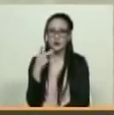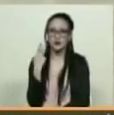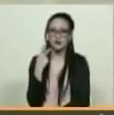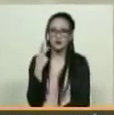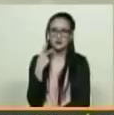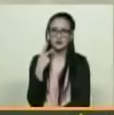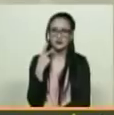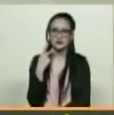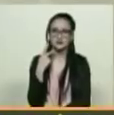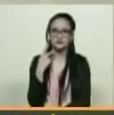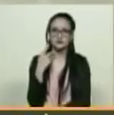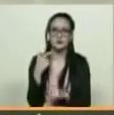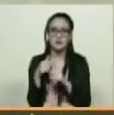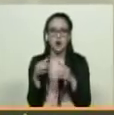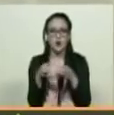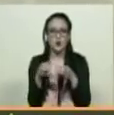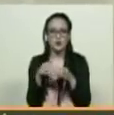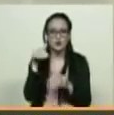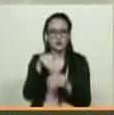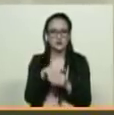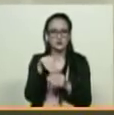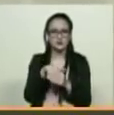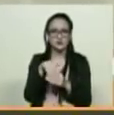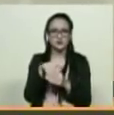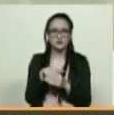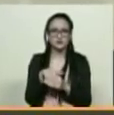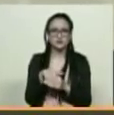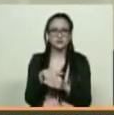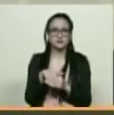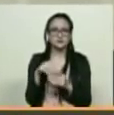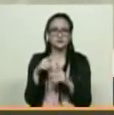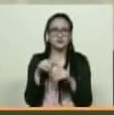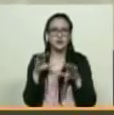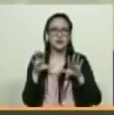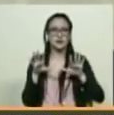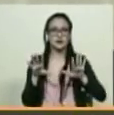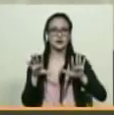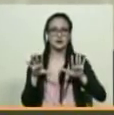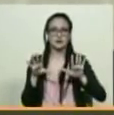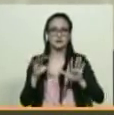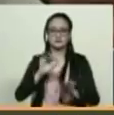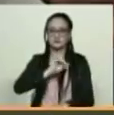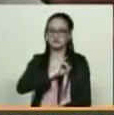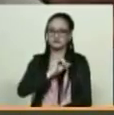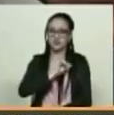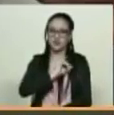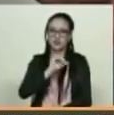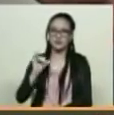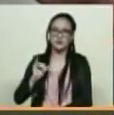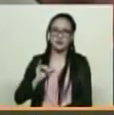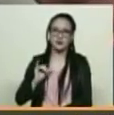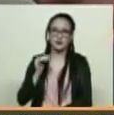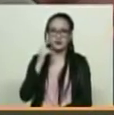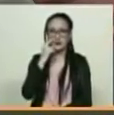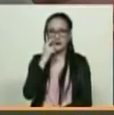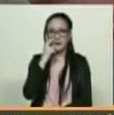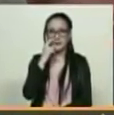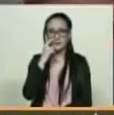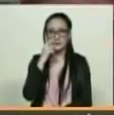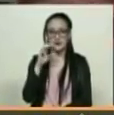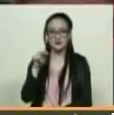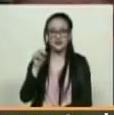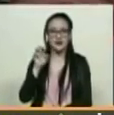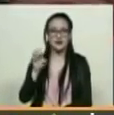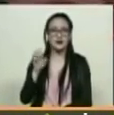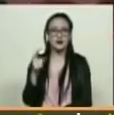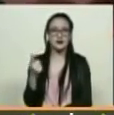políticos, un grupo de electores y electoras y 10 iniciativas propias. El Consejo Nacional Electoral